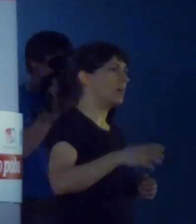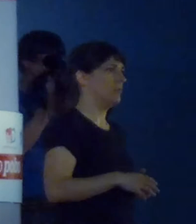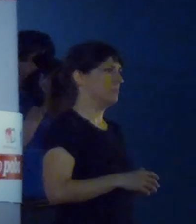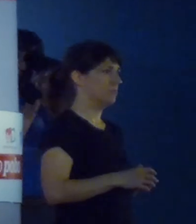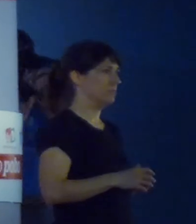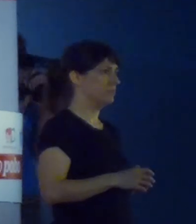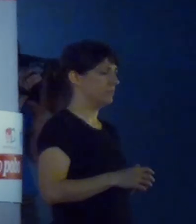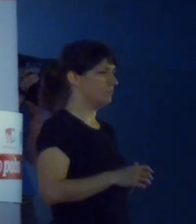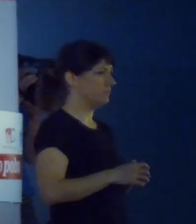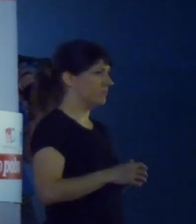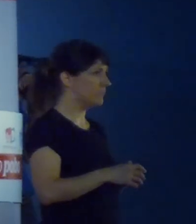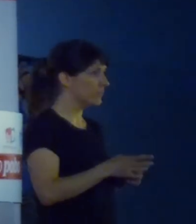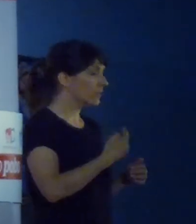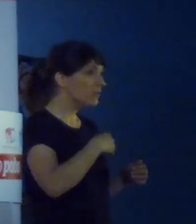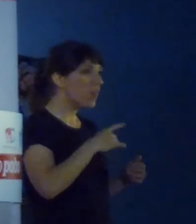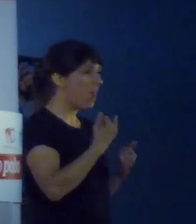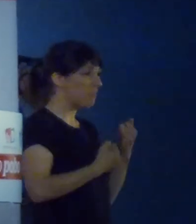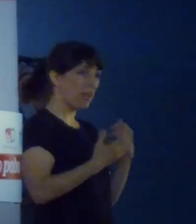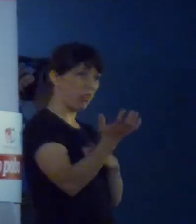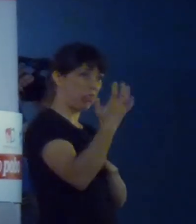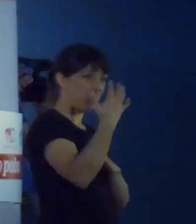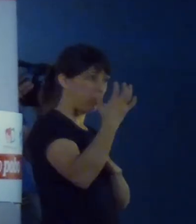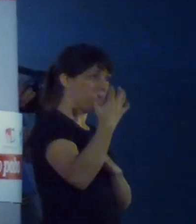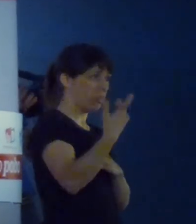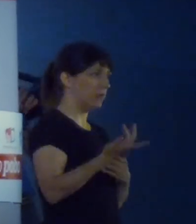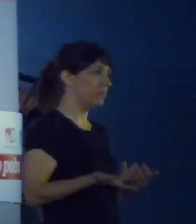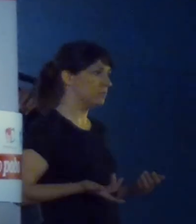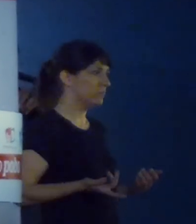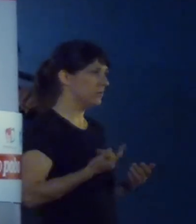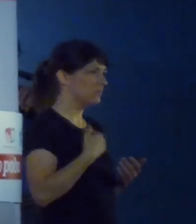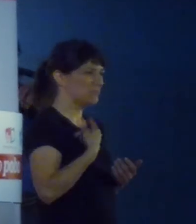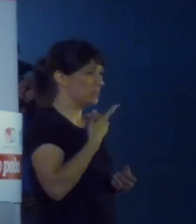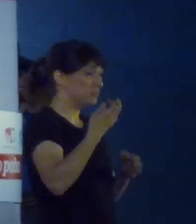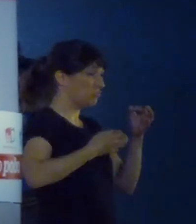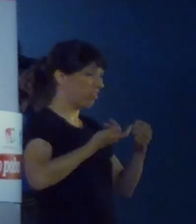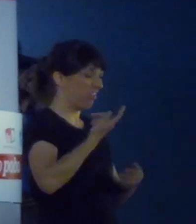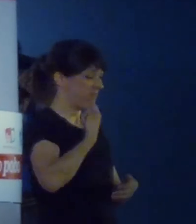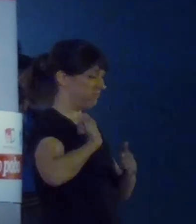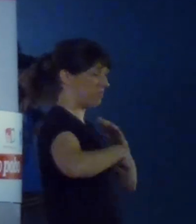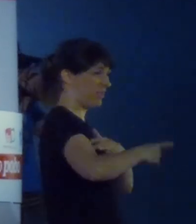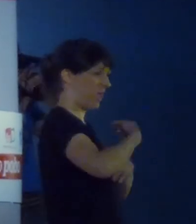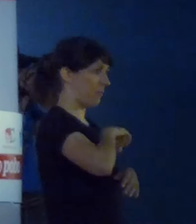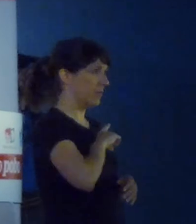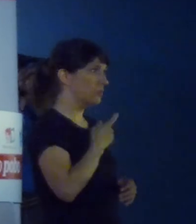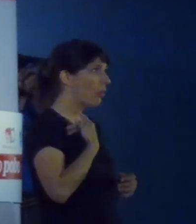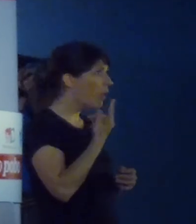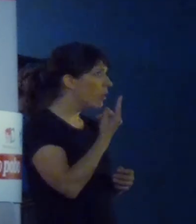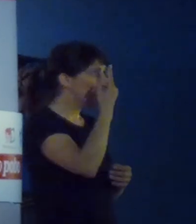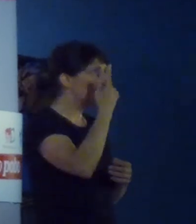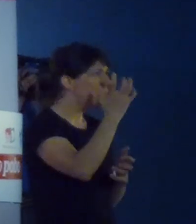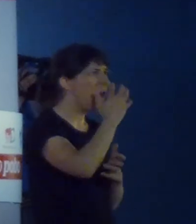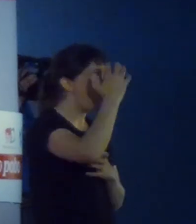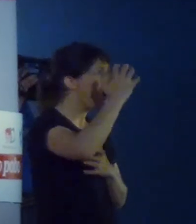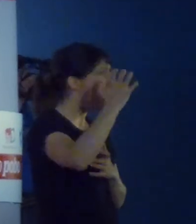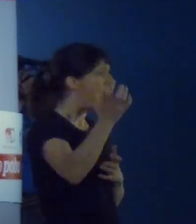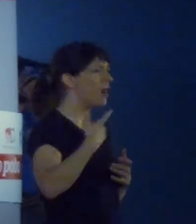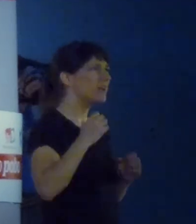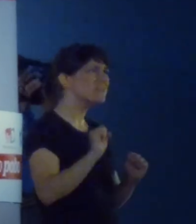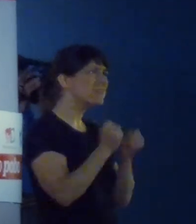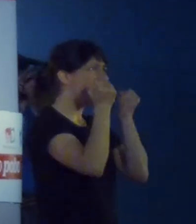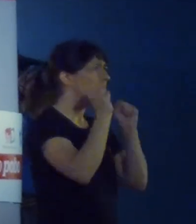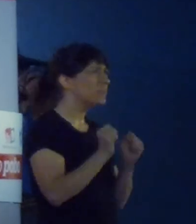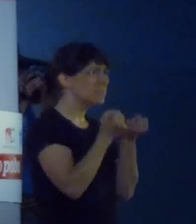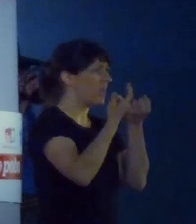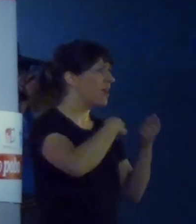Tolería. De min se mofaron, vendeume a xusticia. Bon Dios, axudaime, berrei, berrei inda,